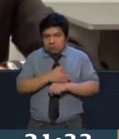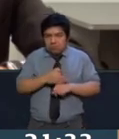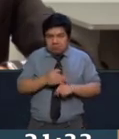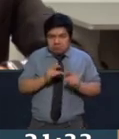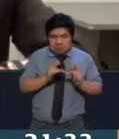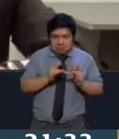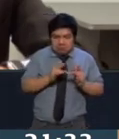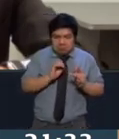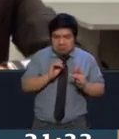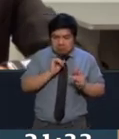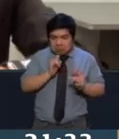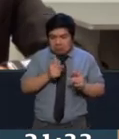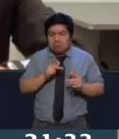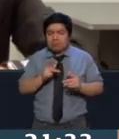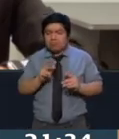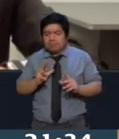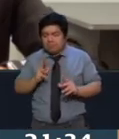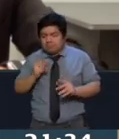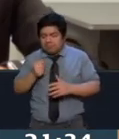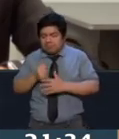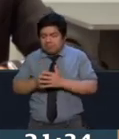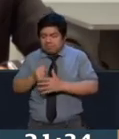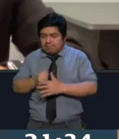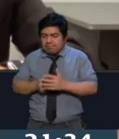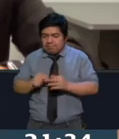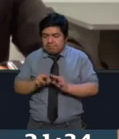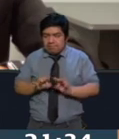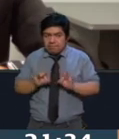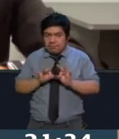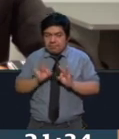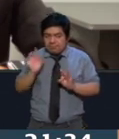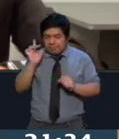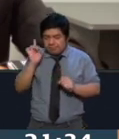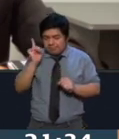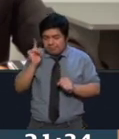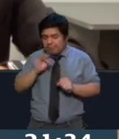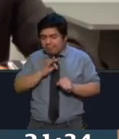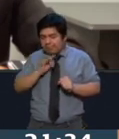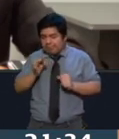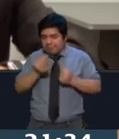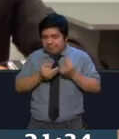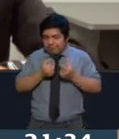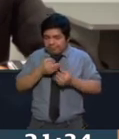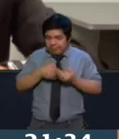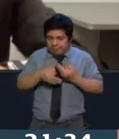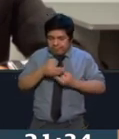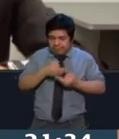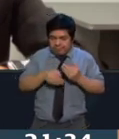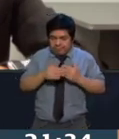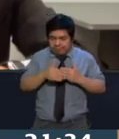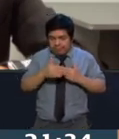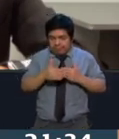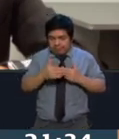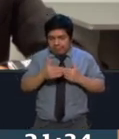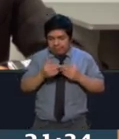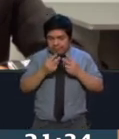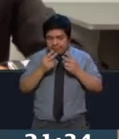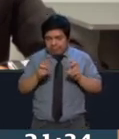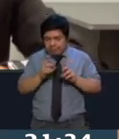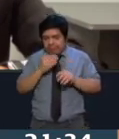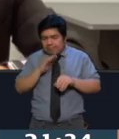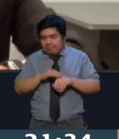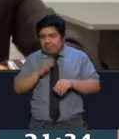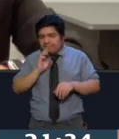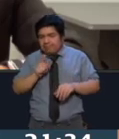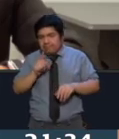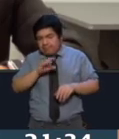familiares, pero me parece un esfuerzo bastante importante. Ojalá que pronto pues se puedan dar más avances en este tema de las personas desaparecidas, mi